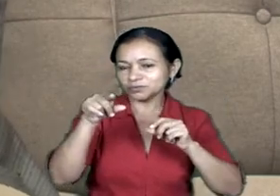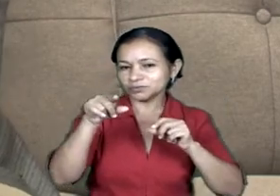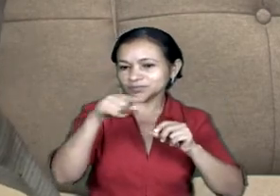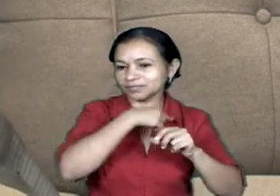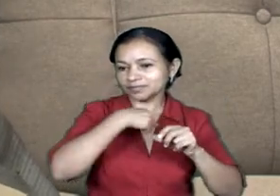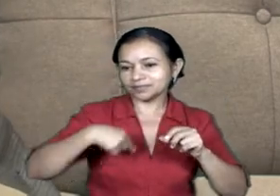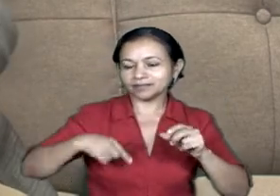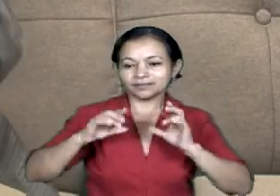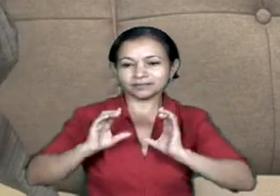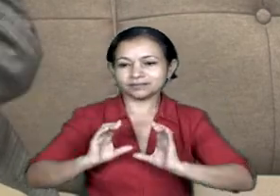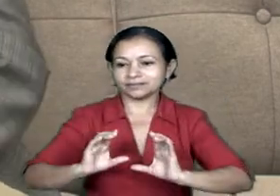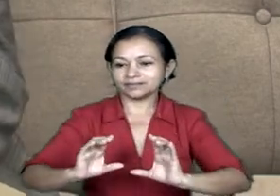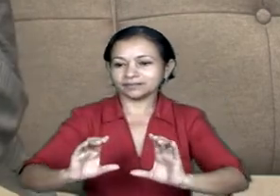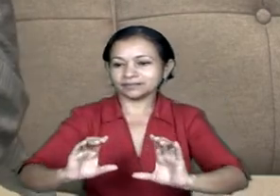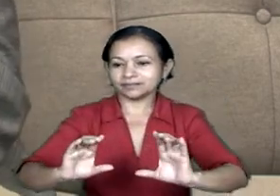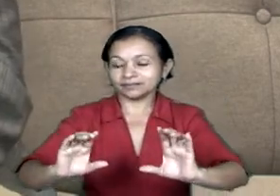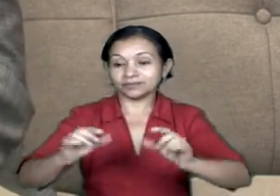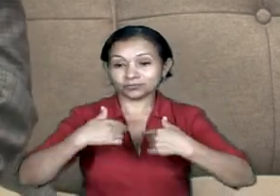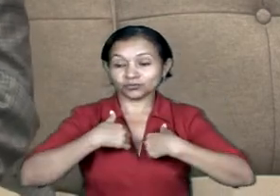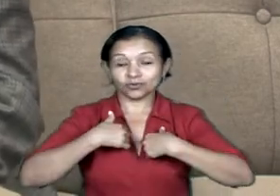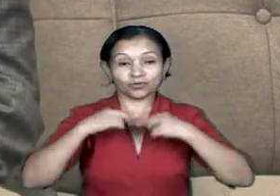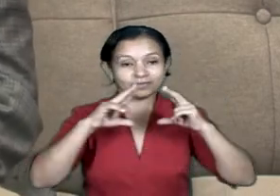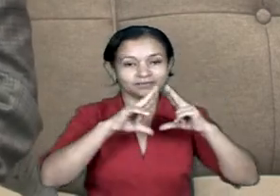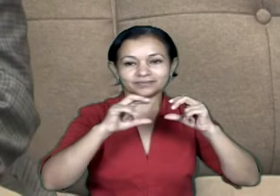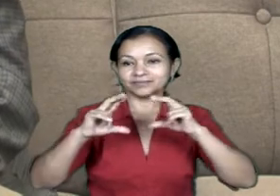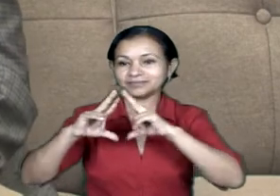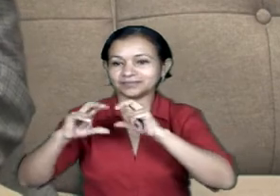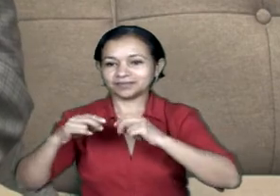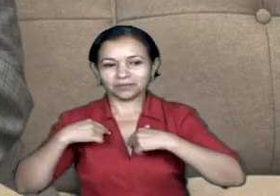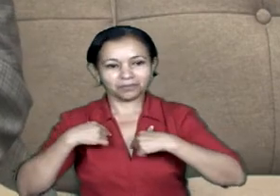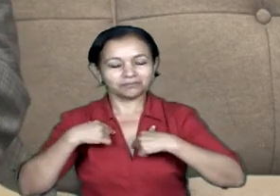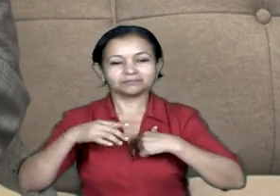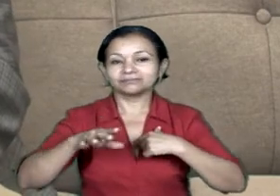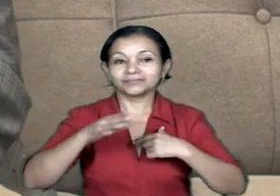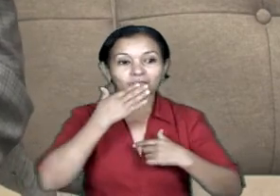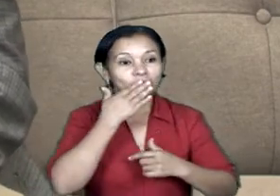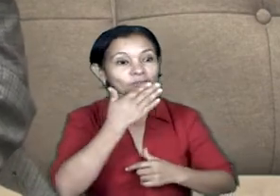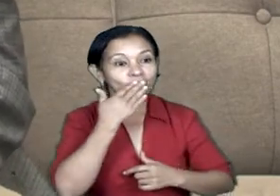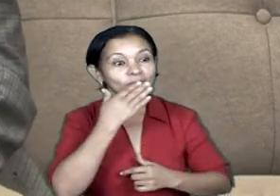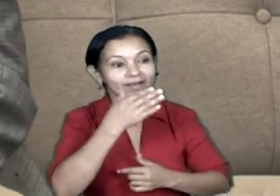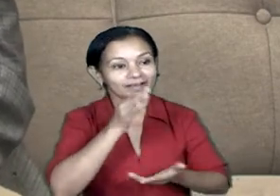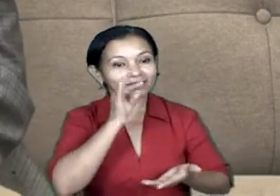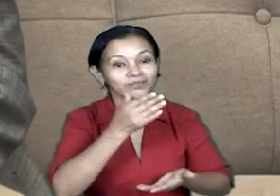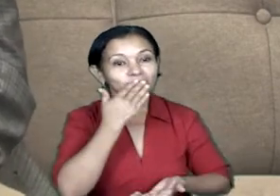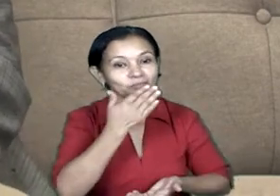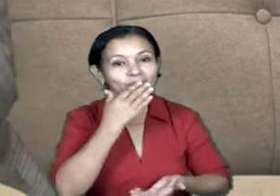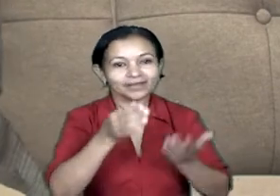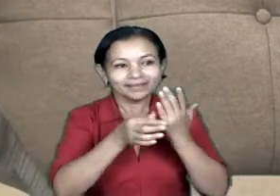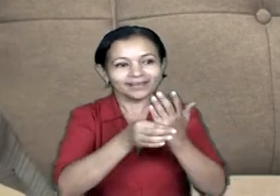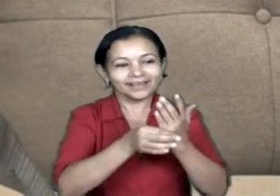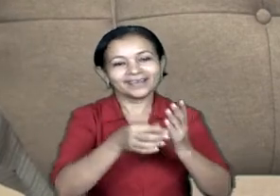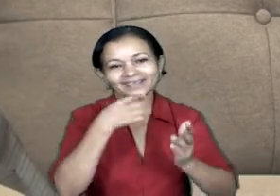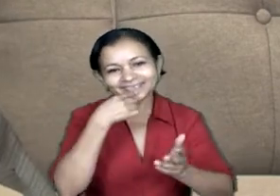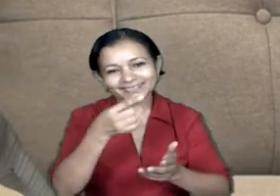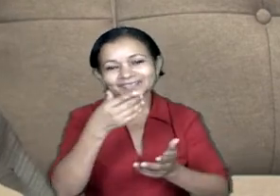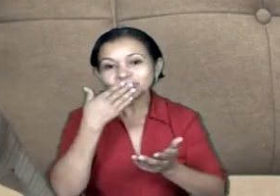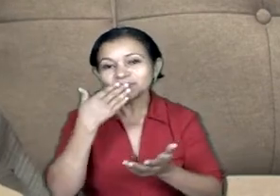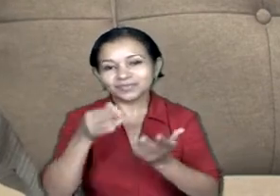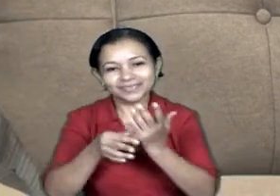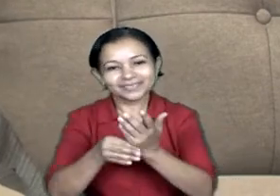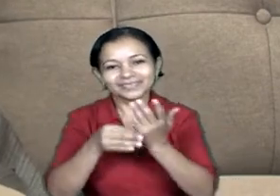en la calle, dice que soy de Nicaragua. Eso. Buen café. Buen café, buen producto, buena carne, todos son buenos.